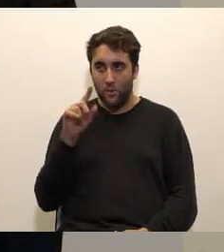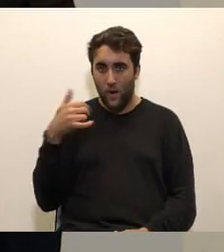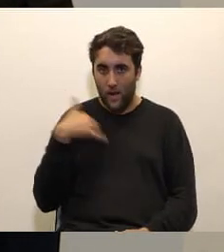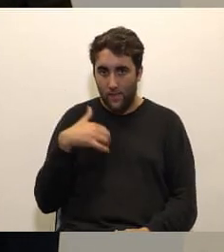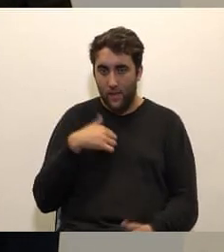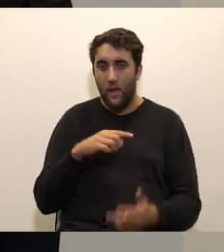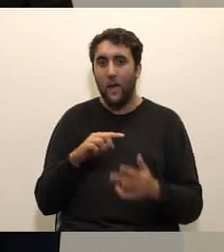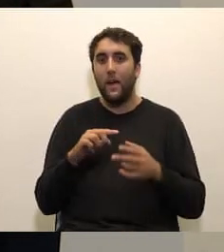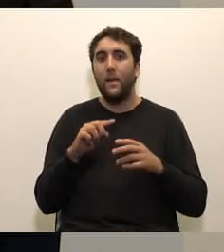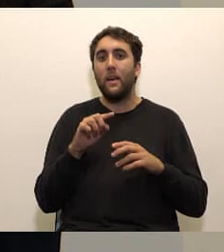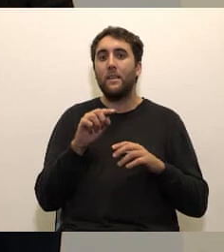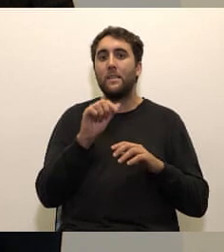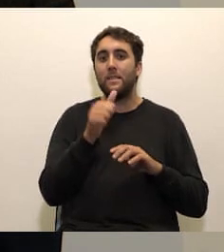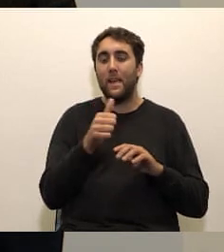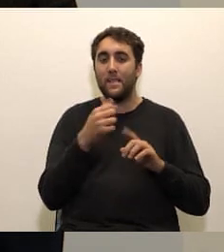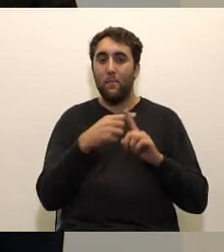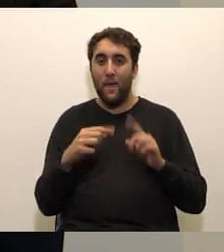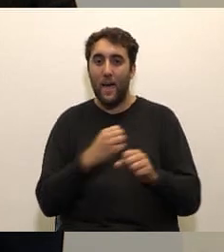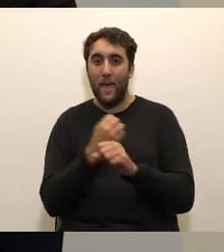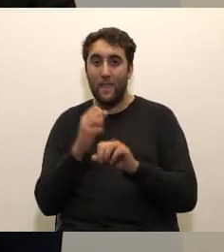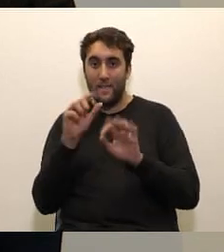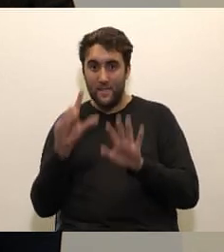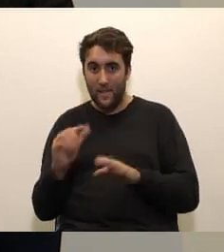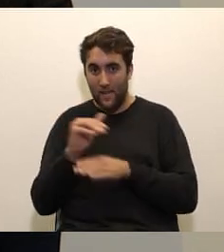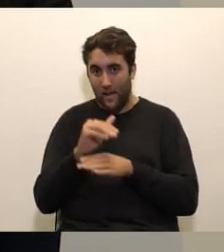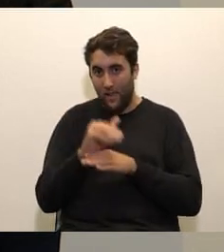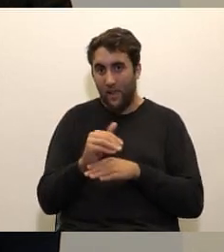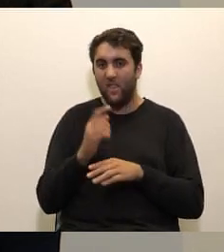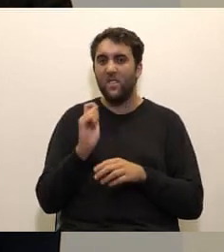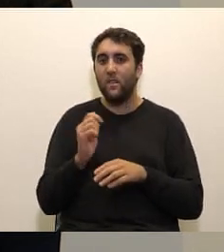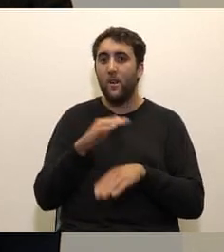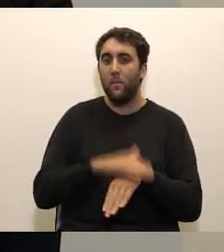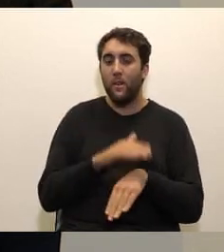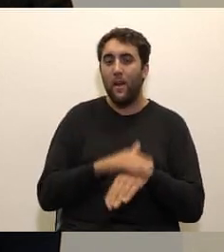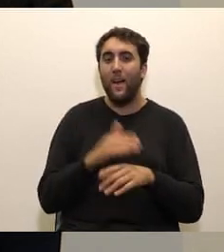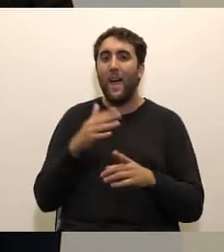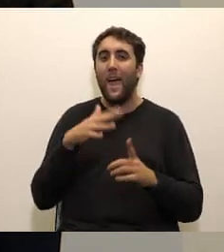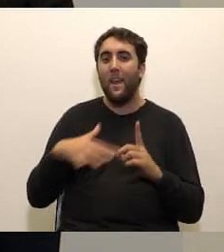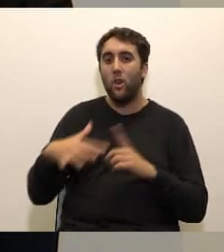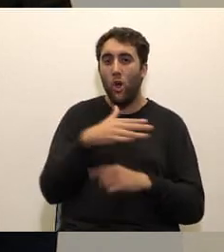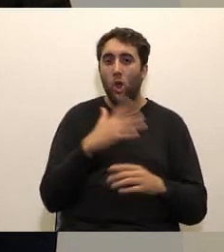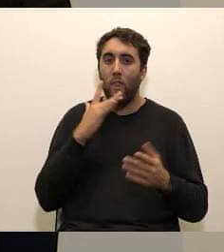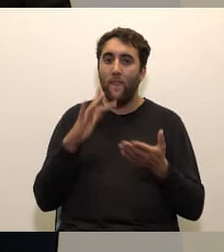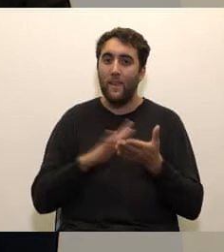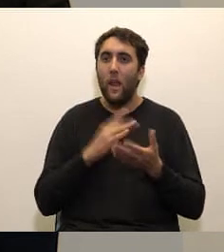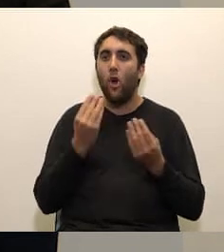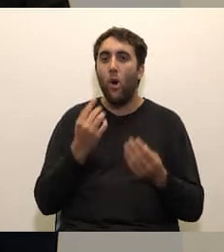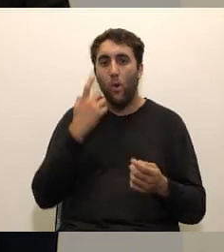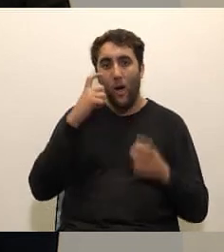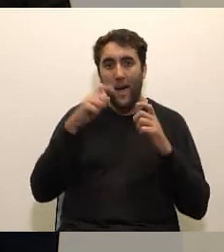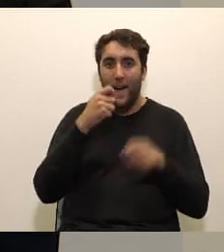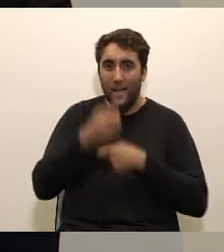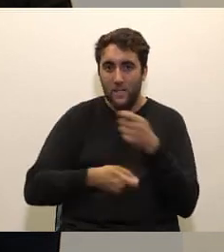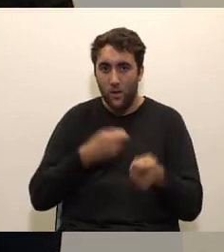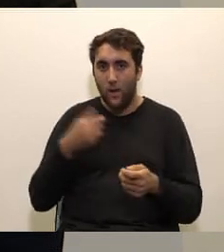mesa de las 18:30 a las 19:30, que será sobre entornos digitales como espacios de creación y